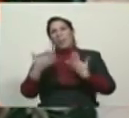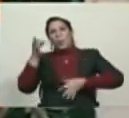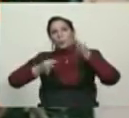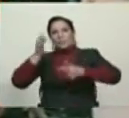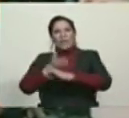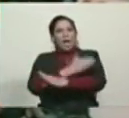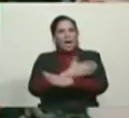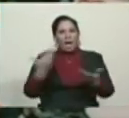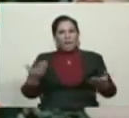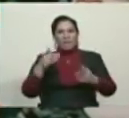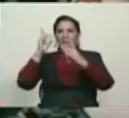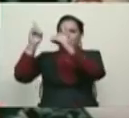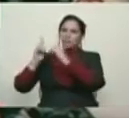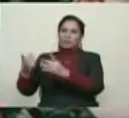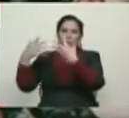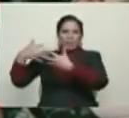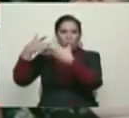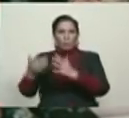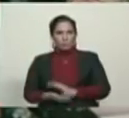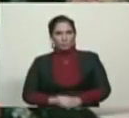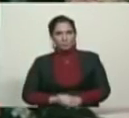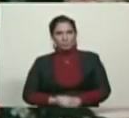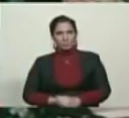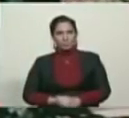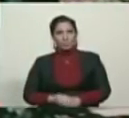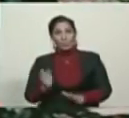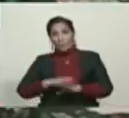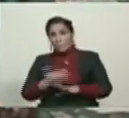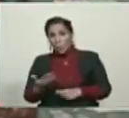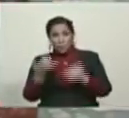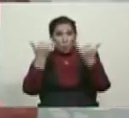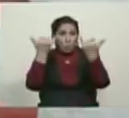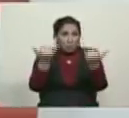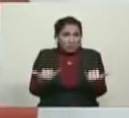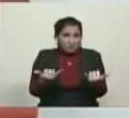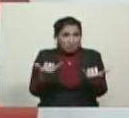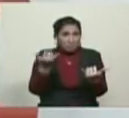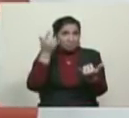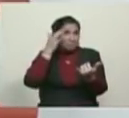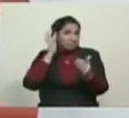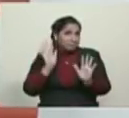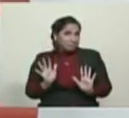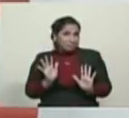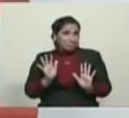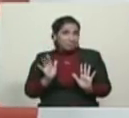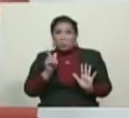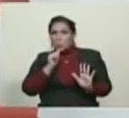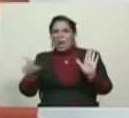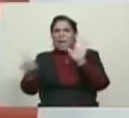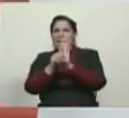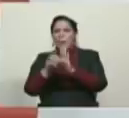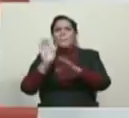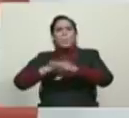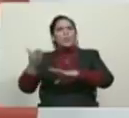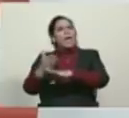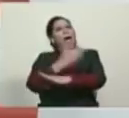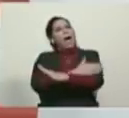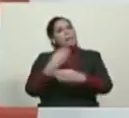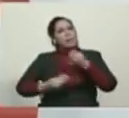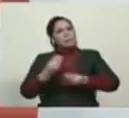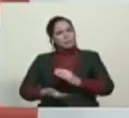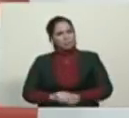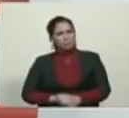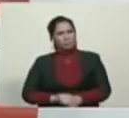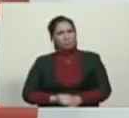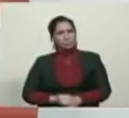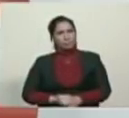las decisiones de Estados Unidos? Porque si la cosa es ahorita, que es ilegítimo porque antes lo hacían.